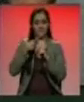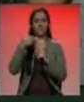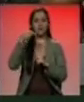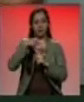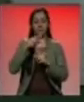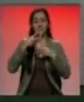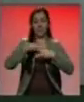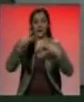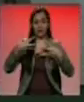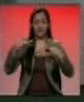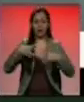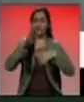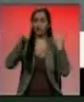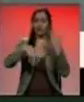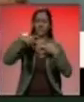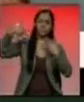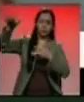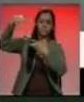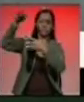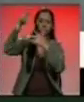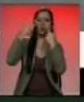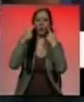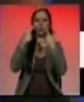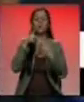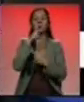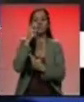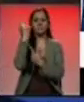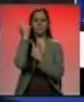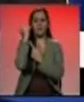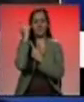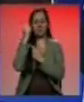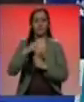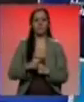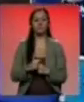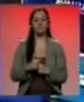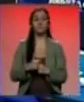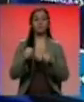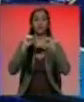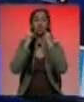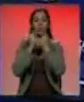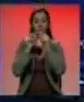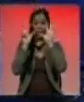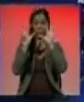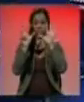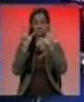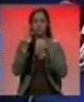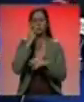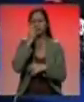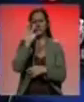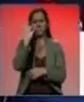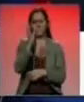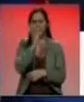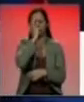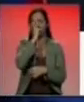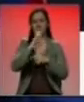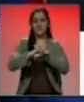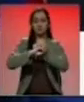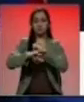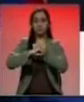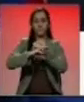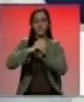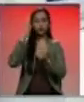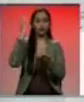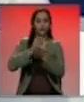custodiado en esa cadena de custodia por Fuerzas Armadas. Mientras que el partido Avanza denunció la suspensión de una de sus cuñas